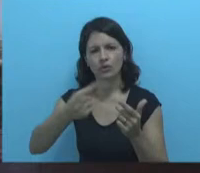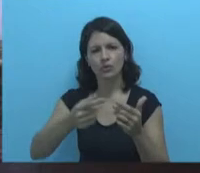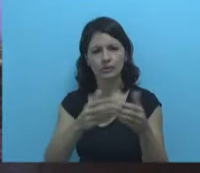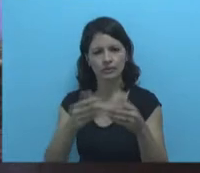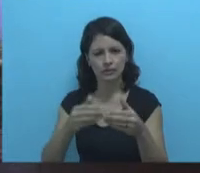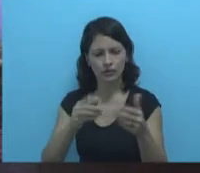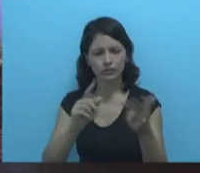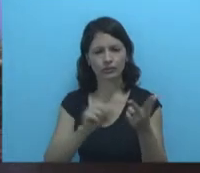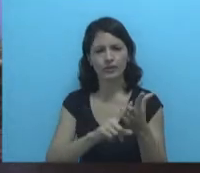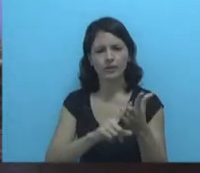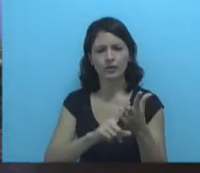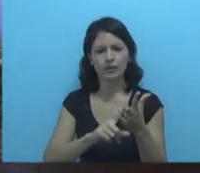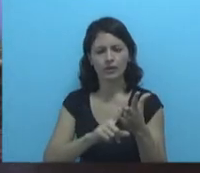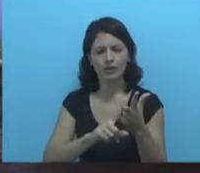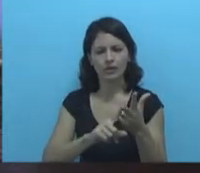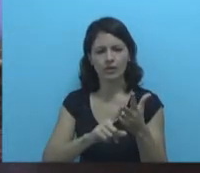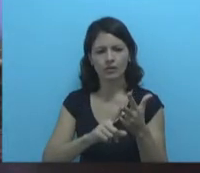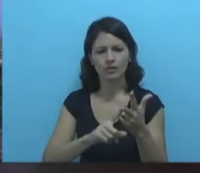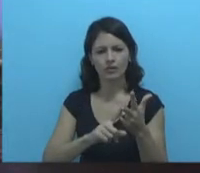una sesión.